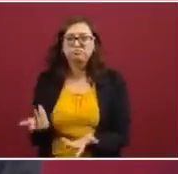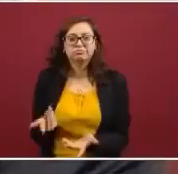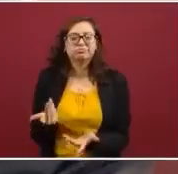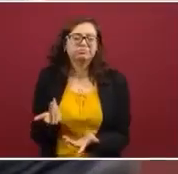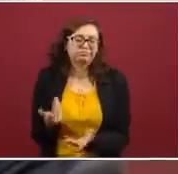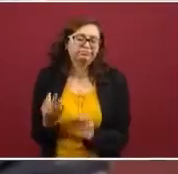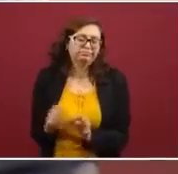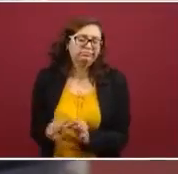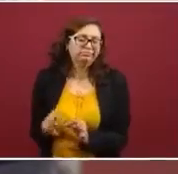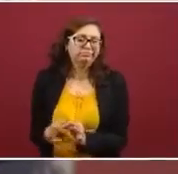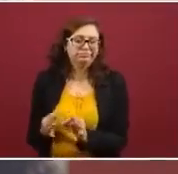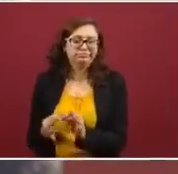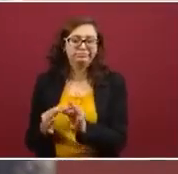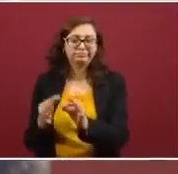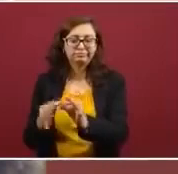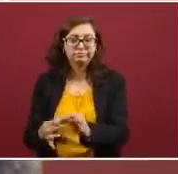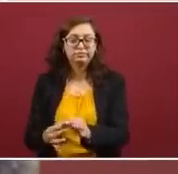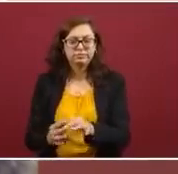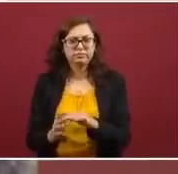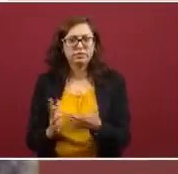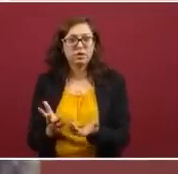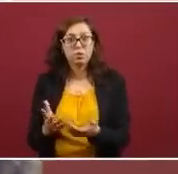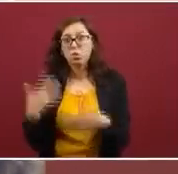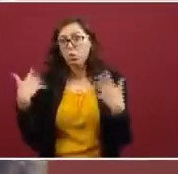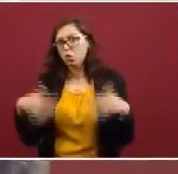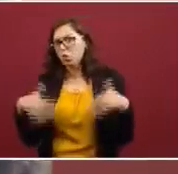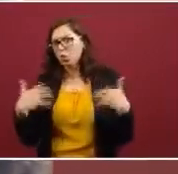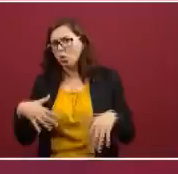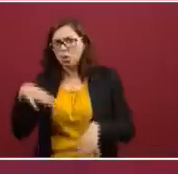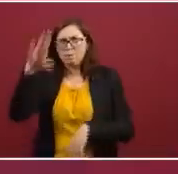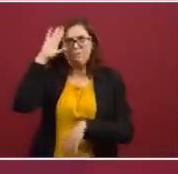era mucha ciencia.